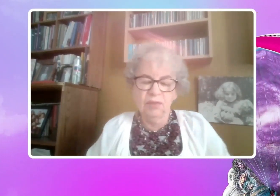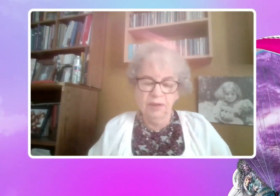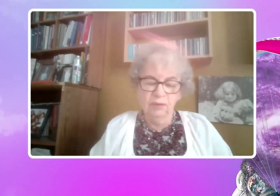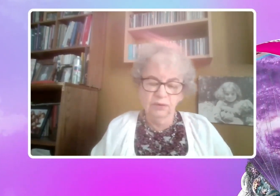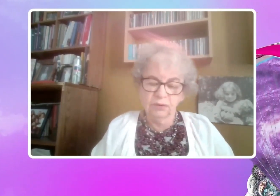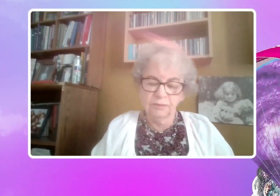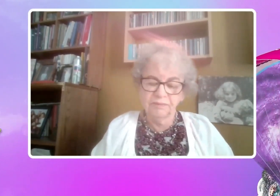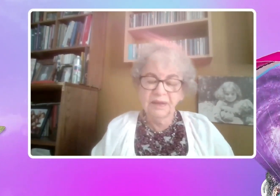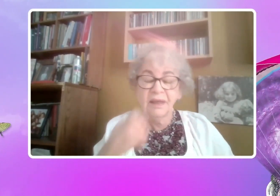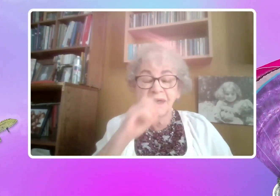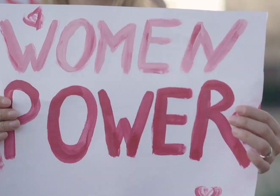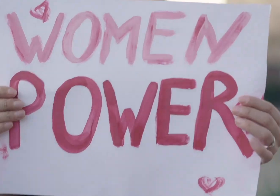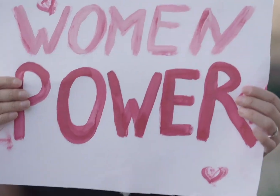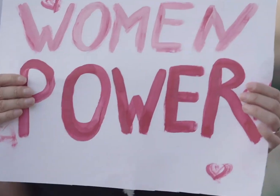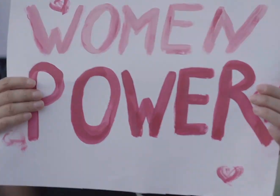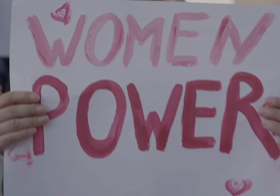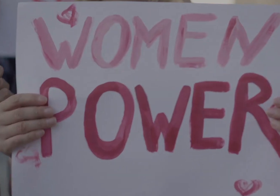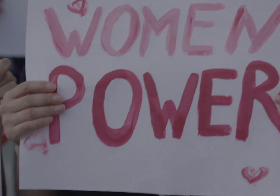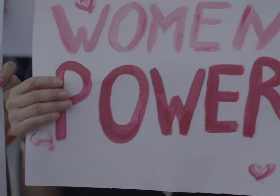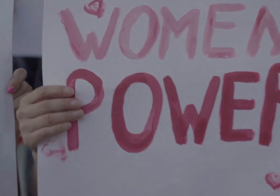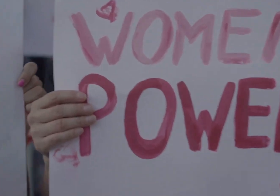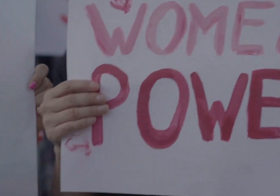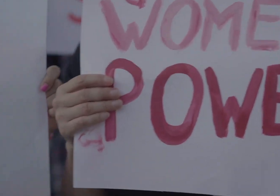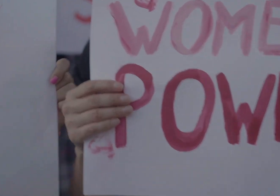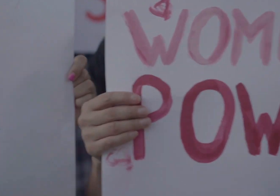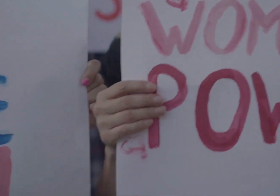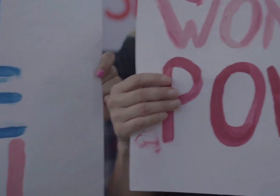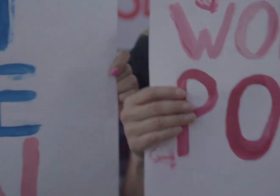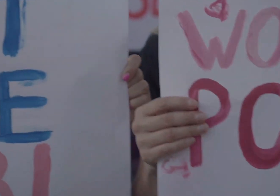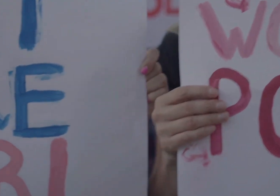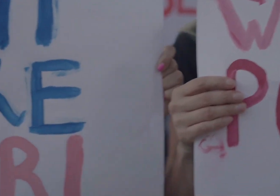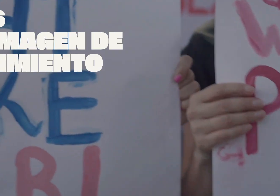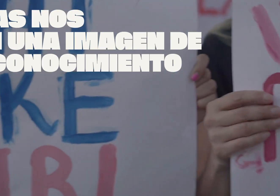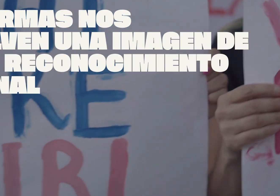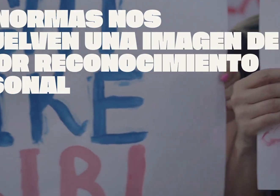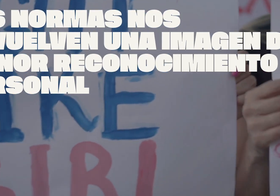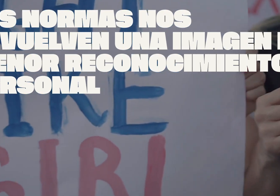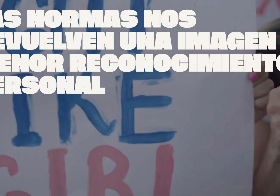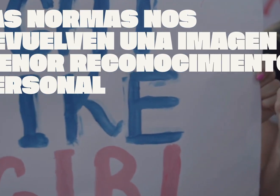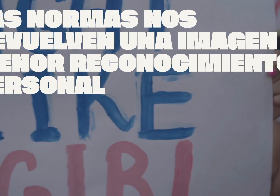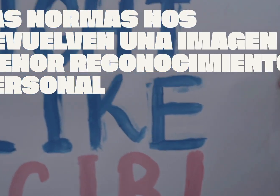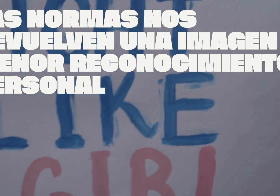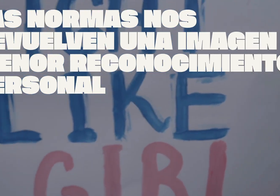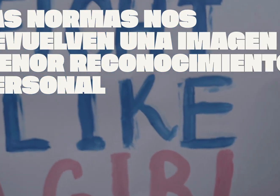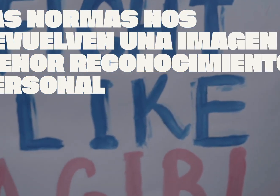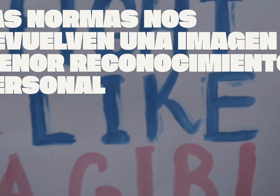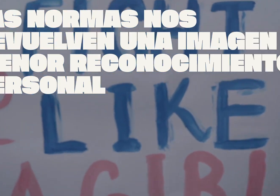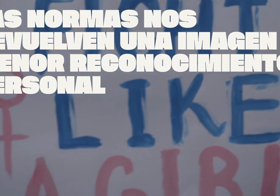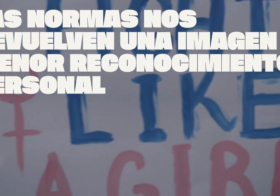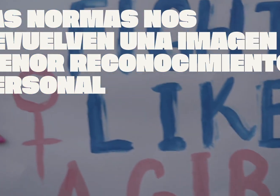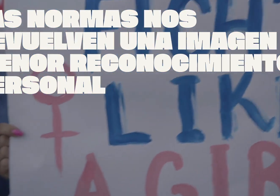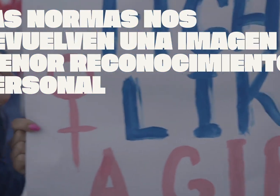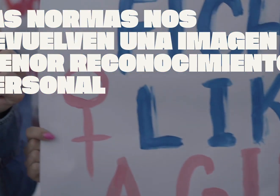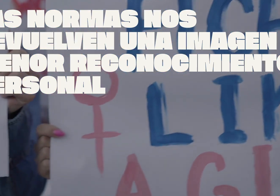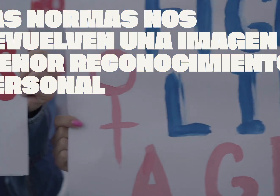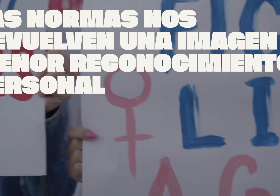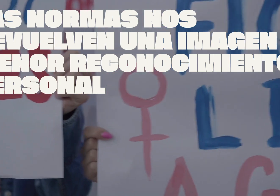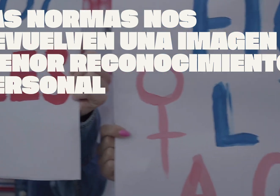y restarnos de otros. Y en las interacciones cotidianas, las normas nos